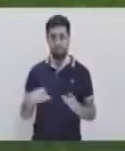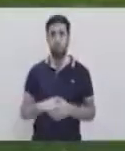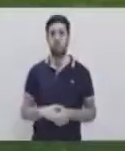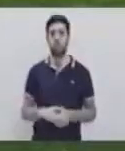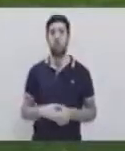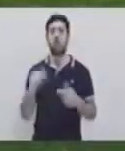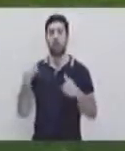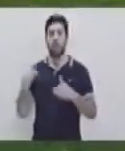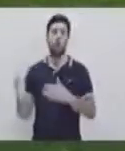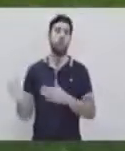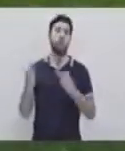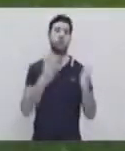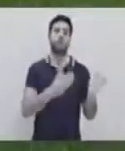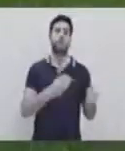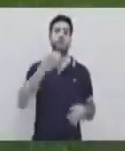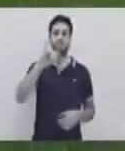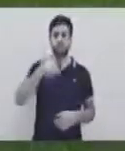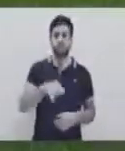Jirafa,